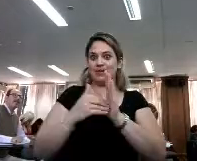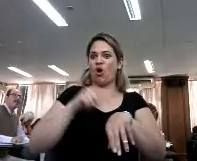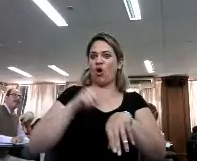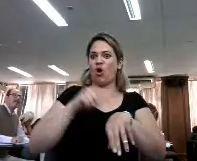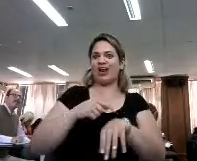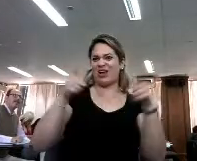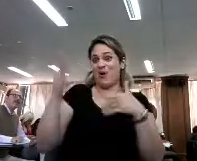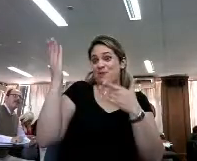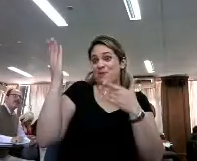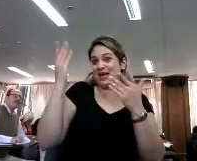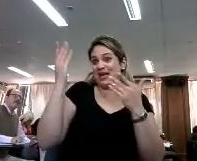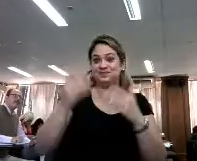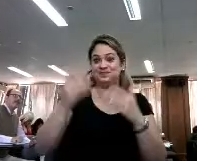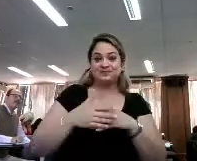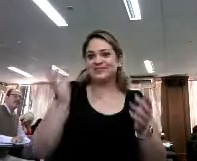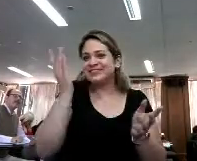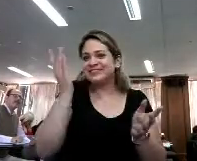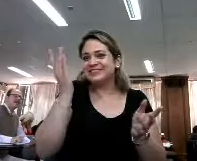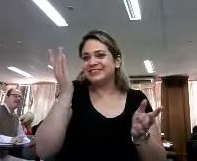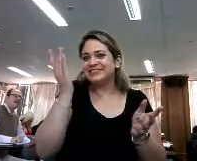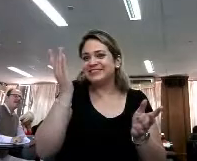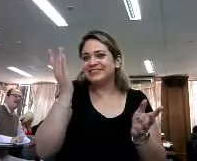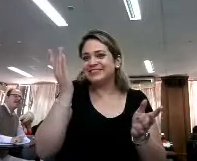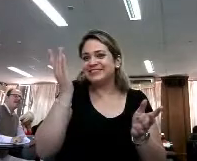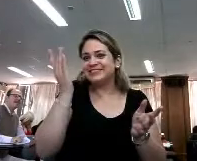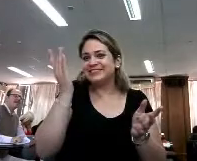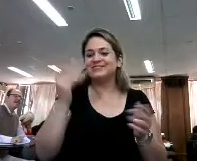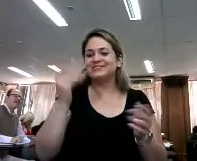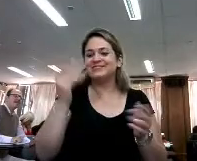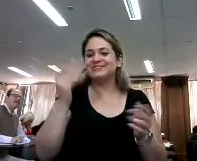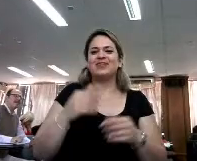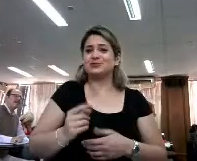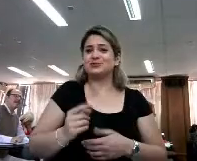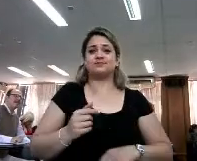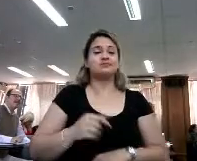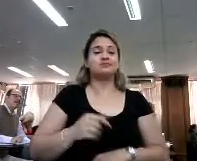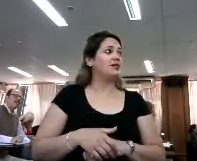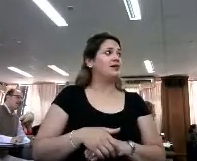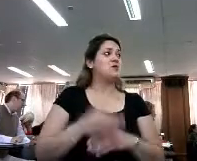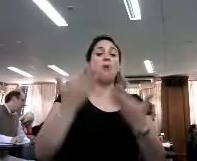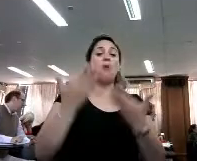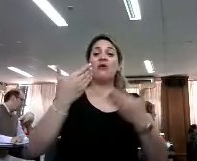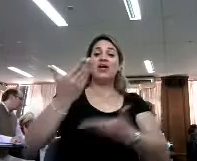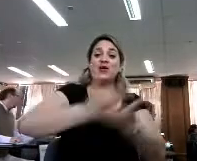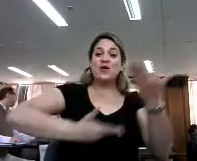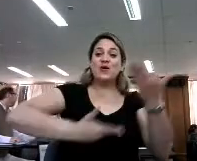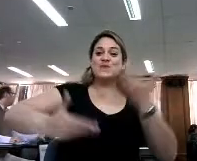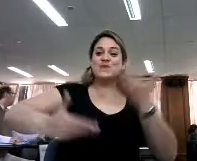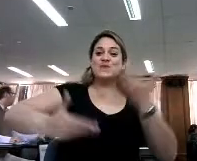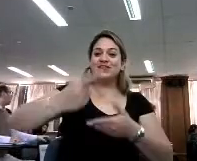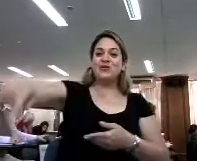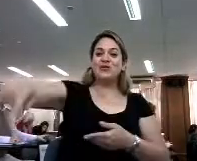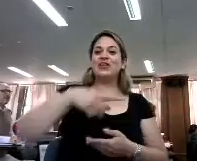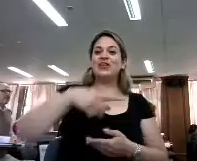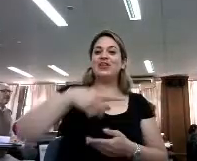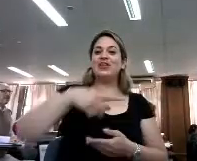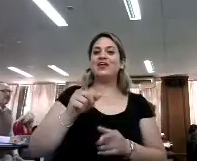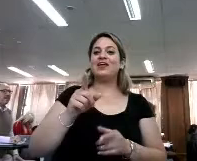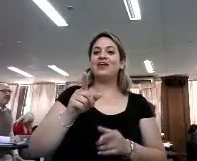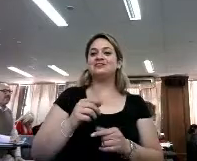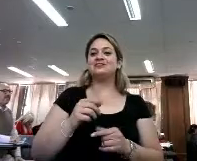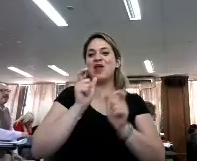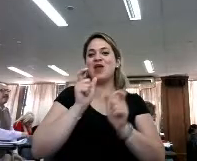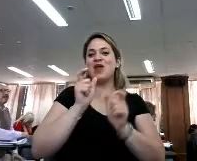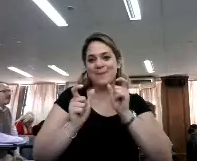acá. Es un honor, en realidad, poder compartir con ustedes algunas palabras. Bien,